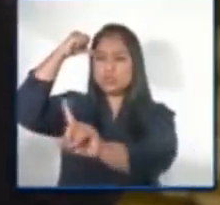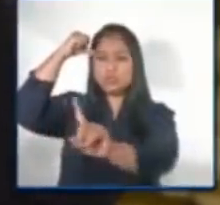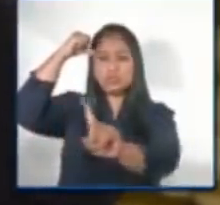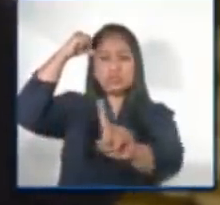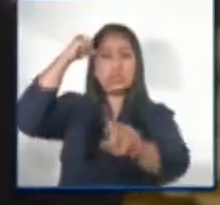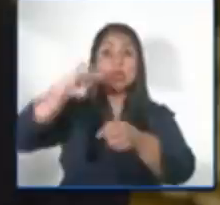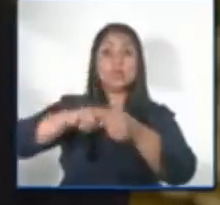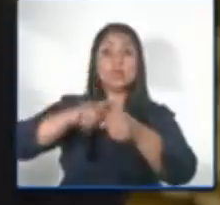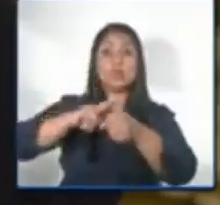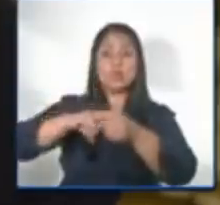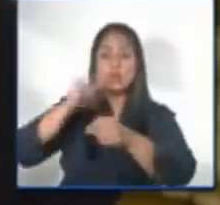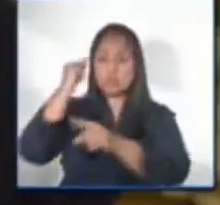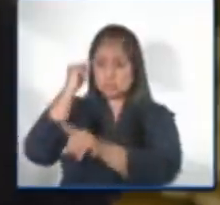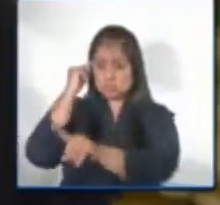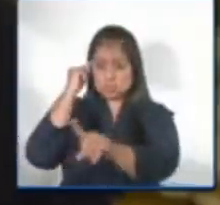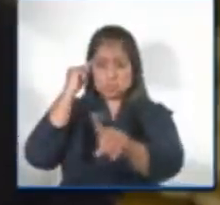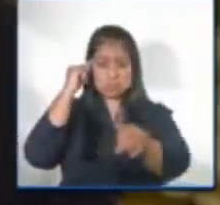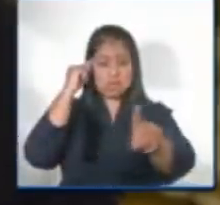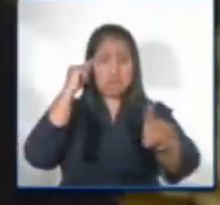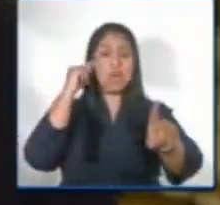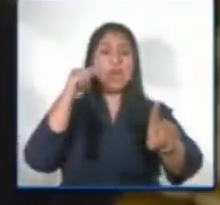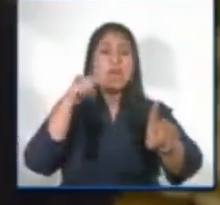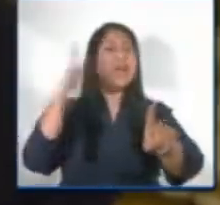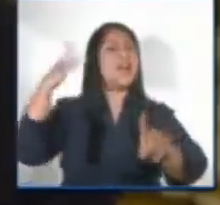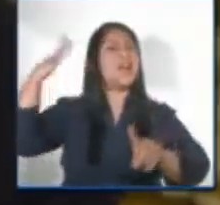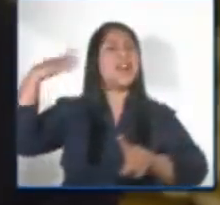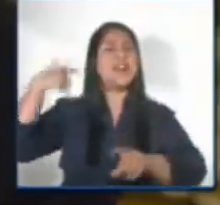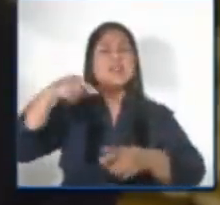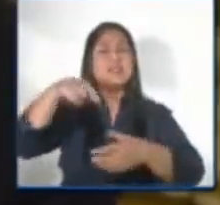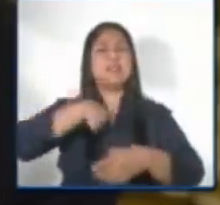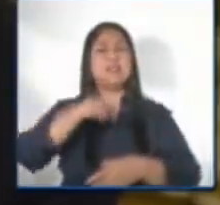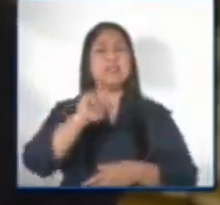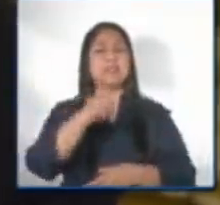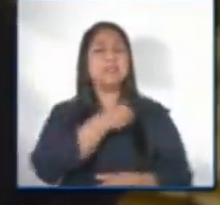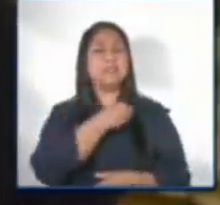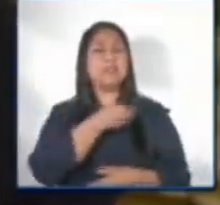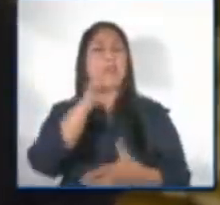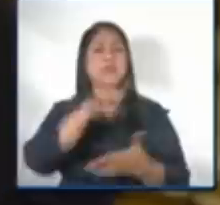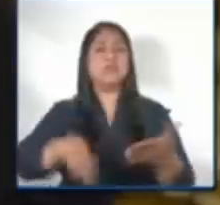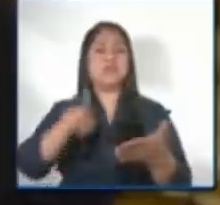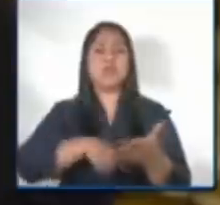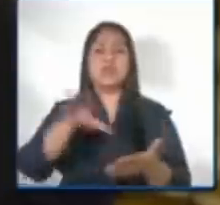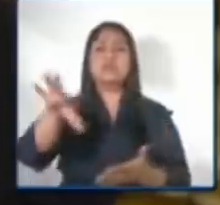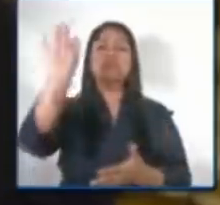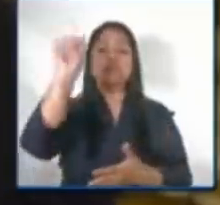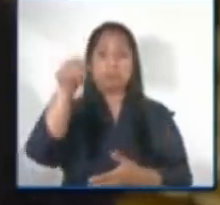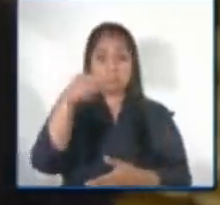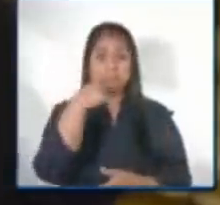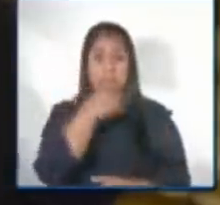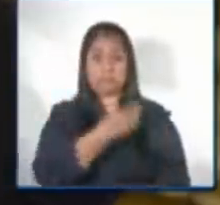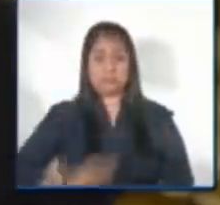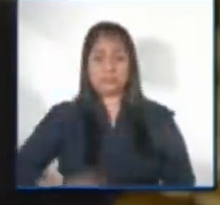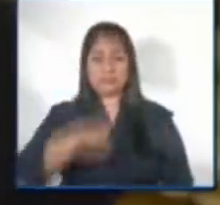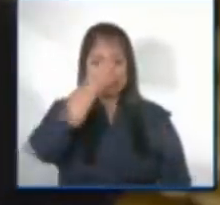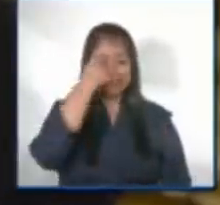En esa oportunidad fue la elección pasada cuando seguramente nadie iba a dar la oportunidad de que usted iba a ser presidente.